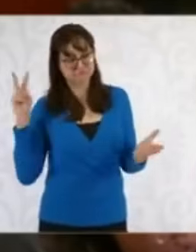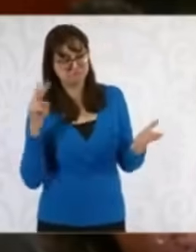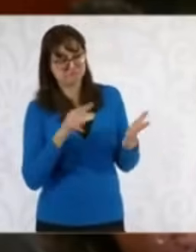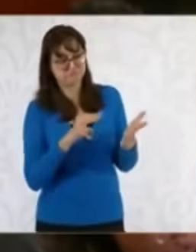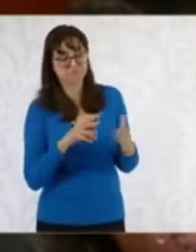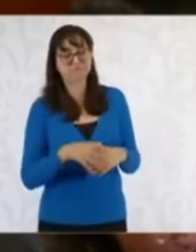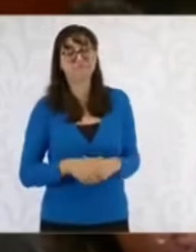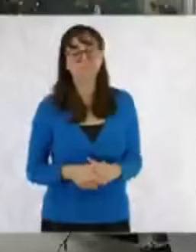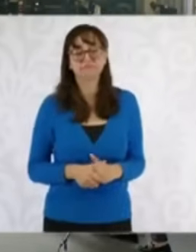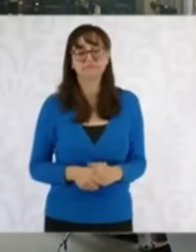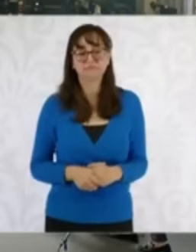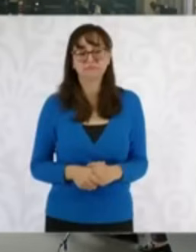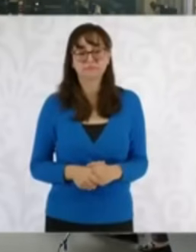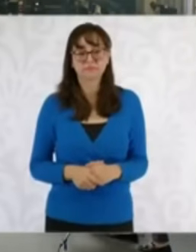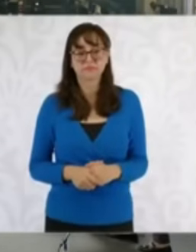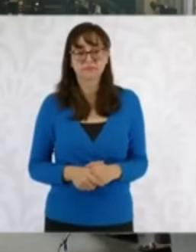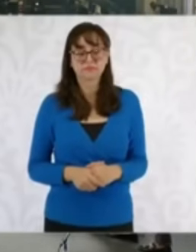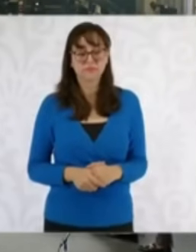y del mundo.